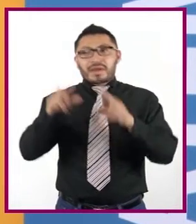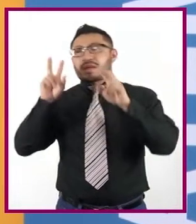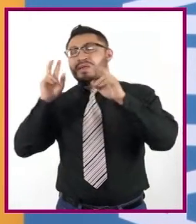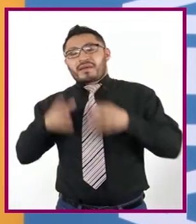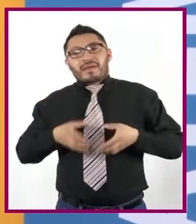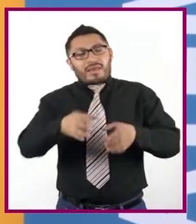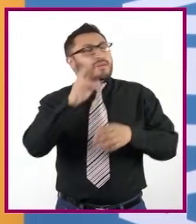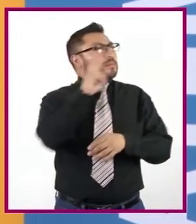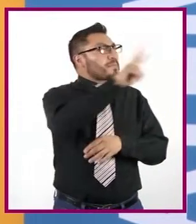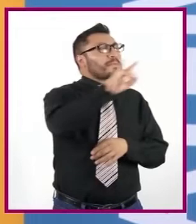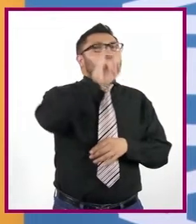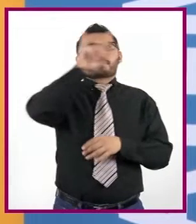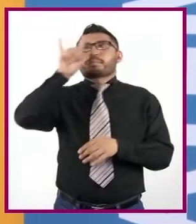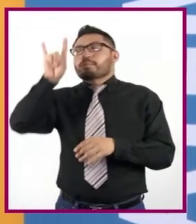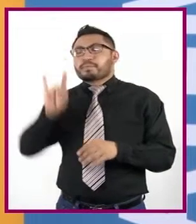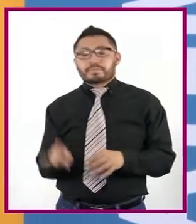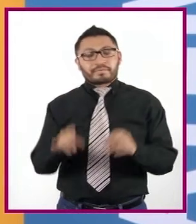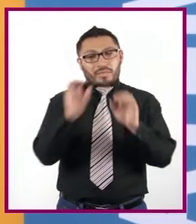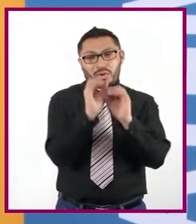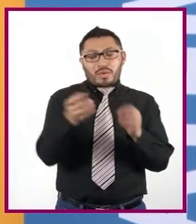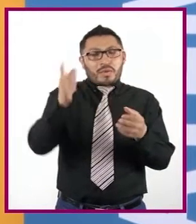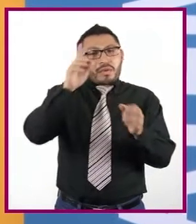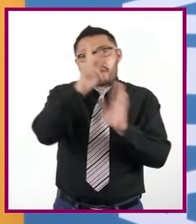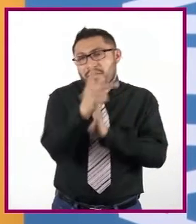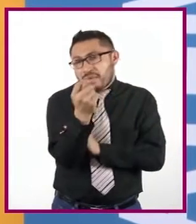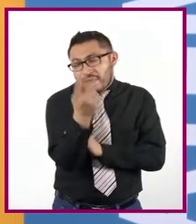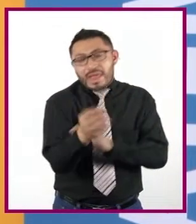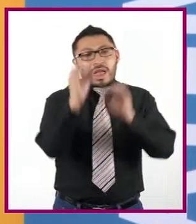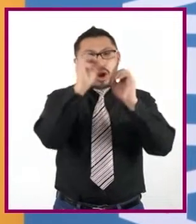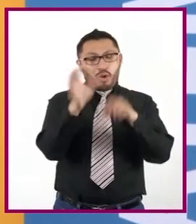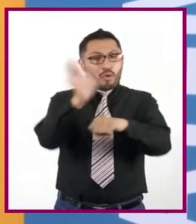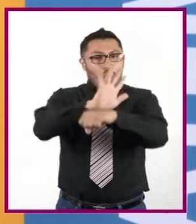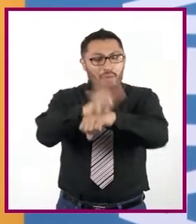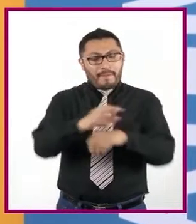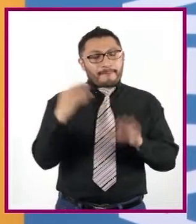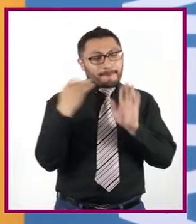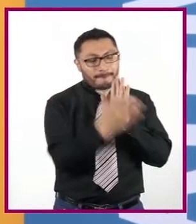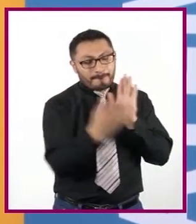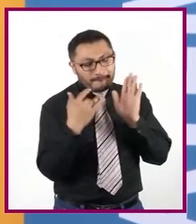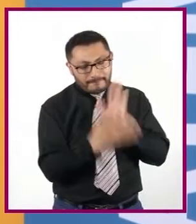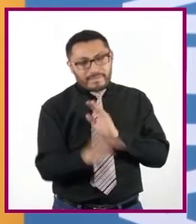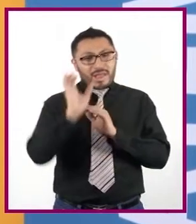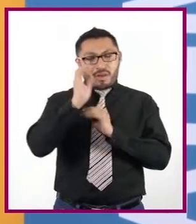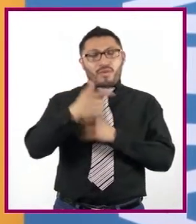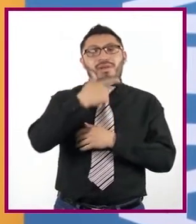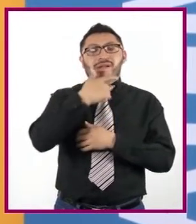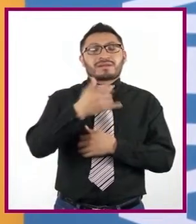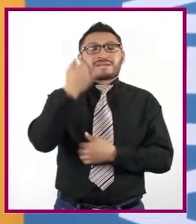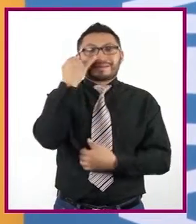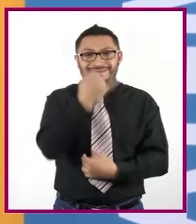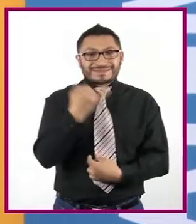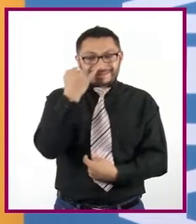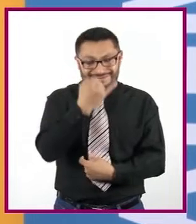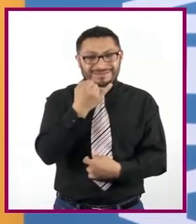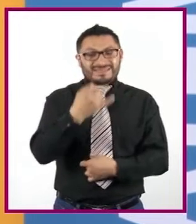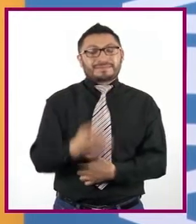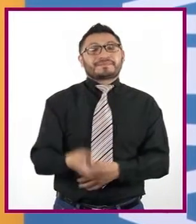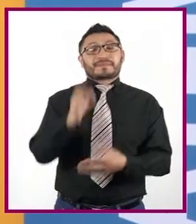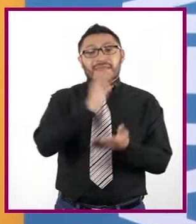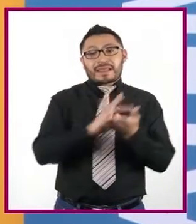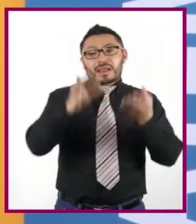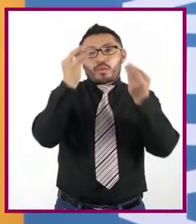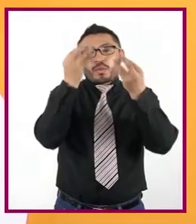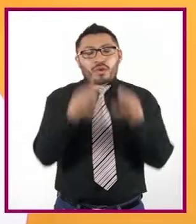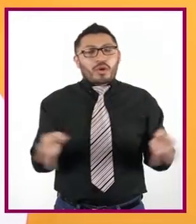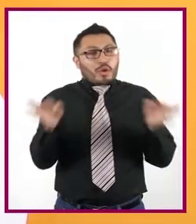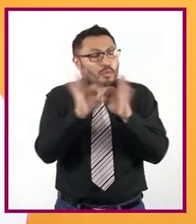o películas en el cine cuando éstas se encuentran subtituladas. La lectura es, sin duda, una parte muy importante en nuestras